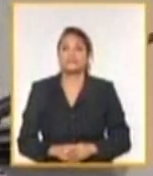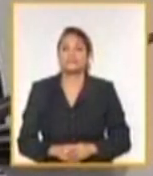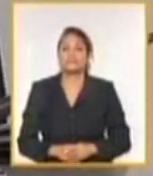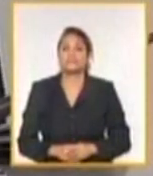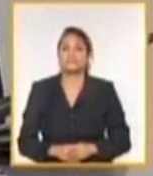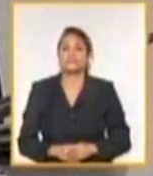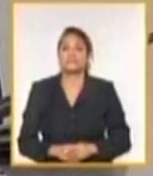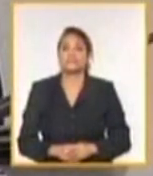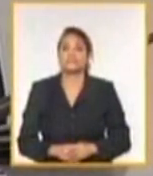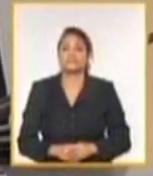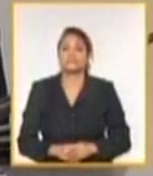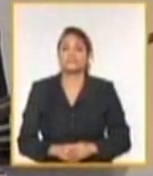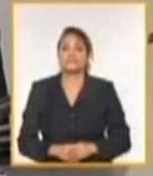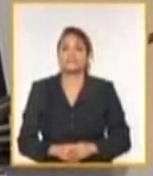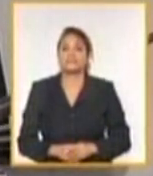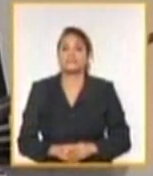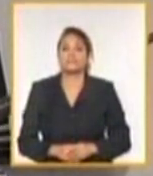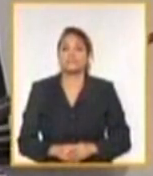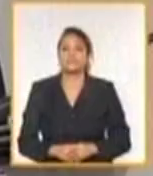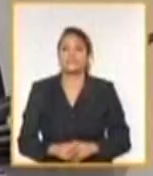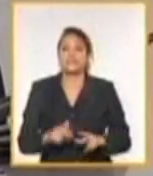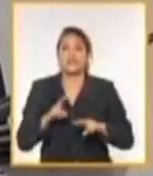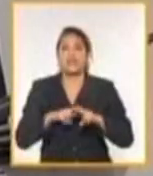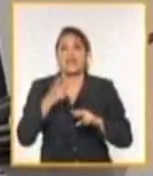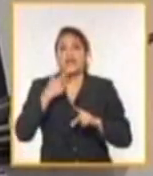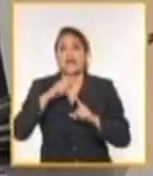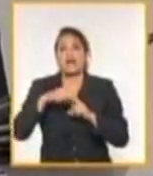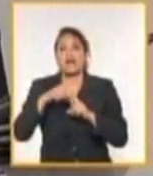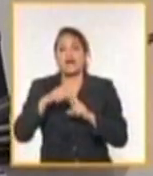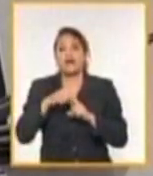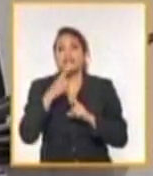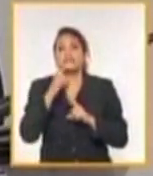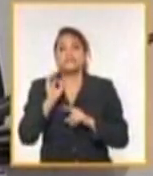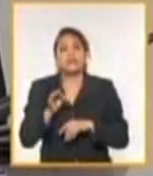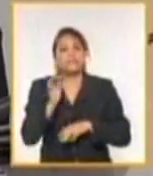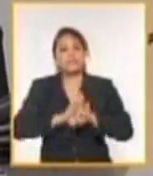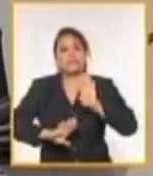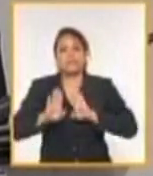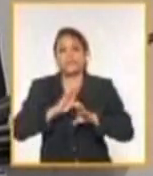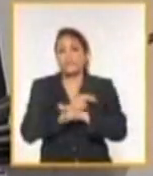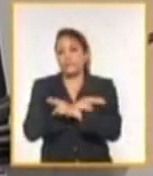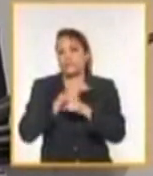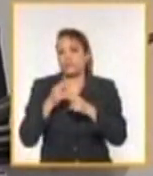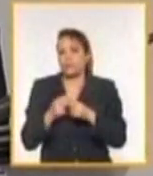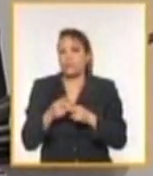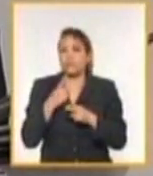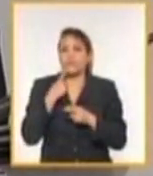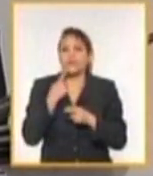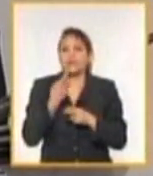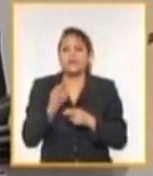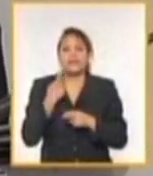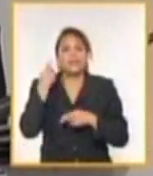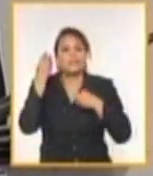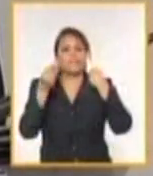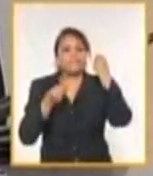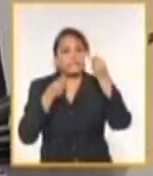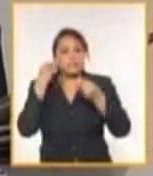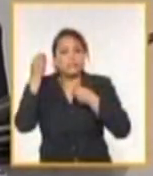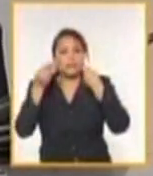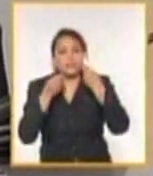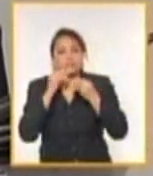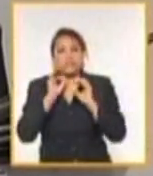Armando Hart, que no solo fue un defensor de la historia, de las tradiciones, de esa mirada al pensamiento profundo que condujo